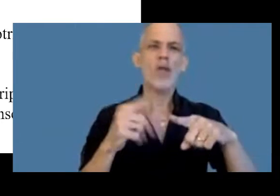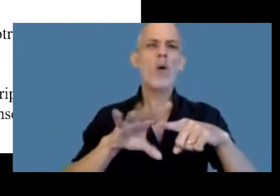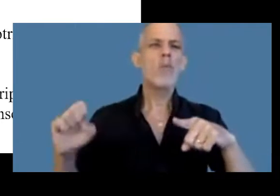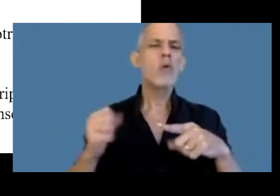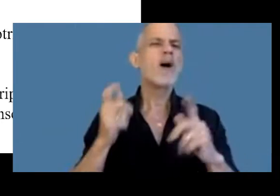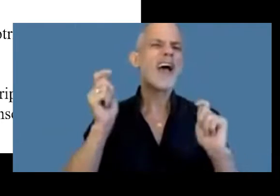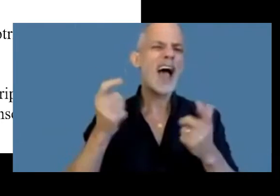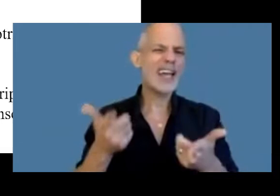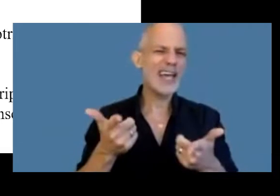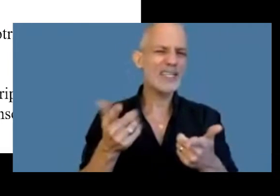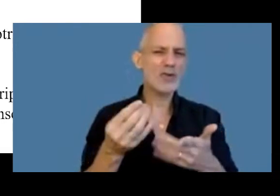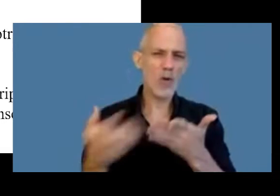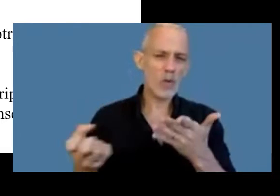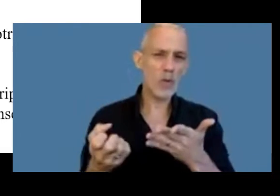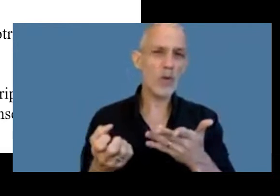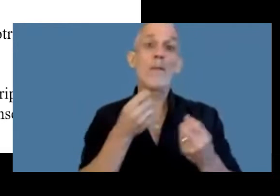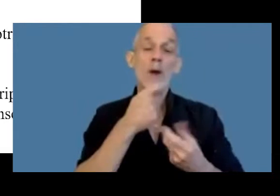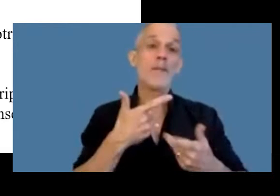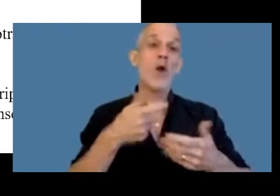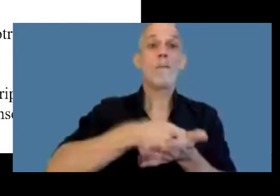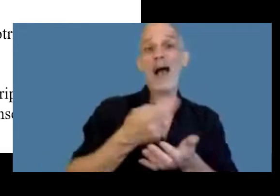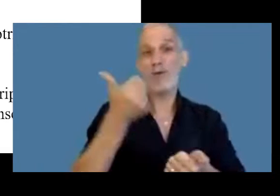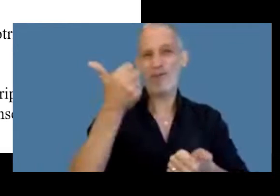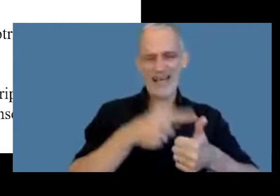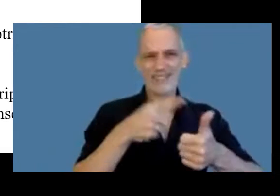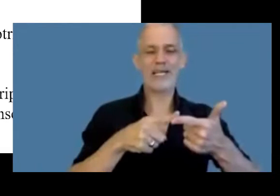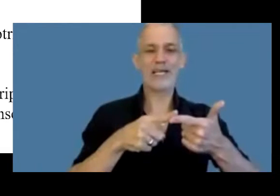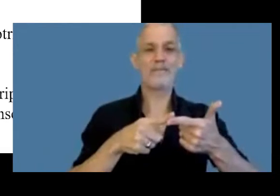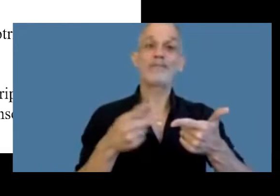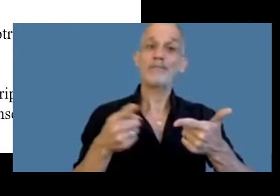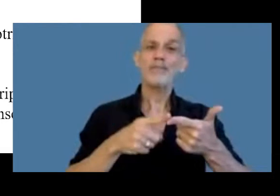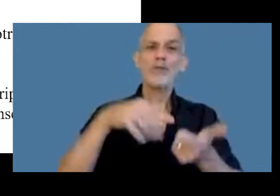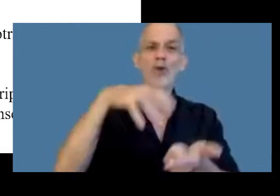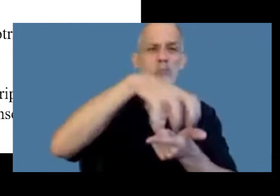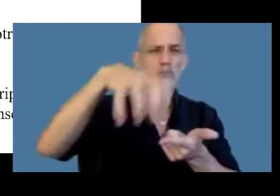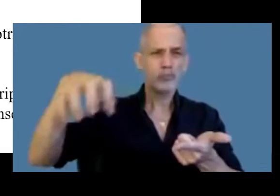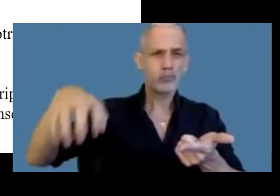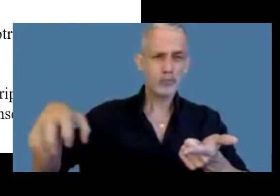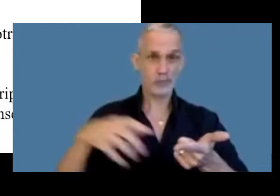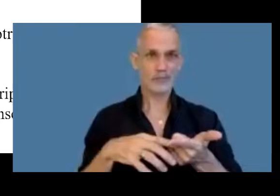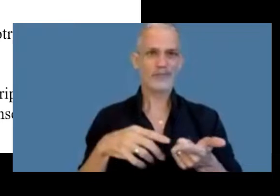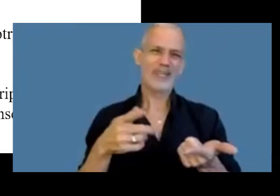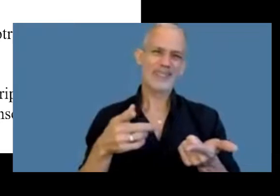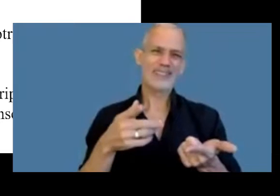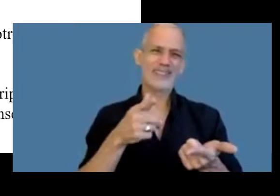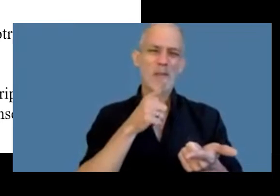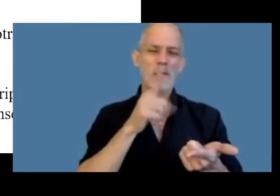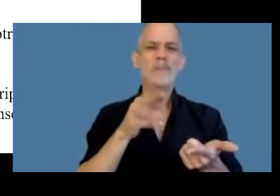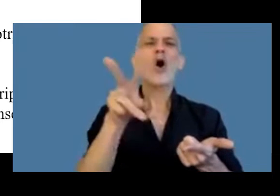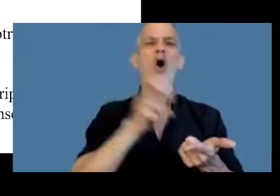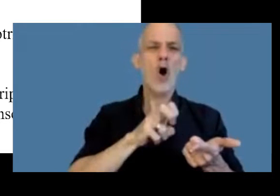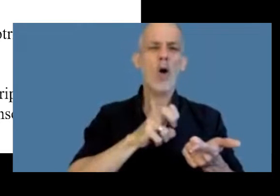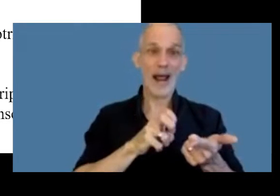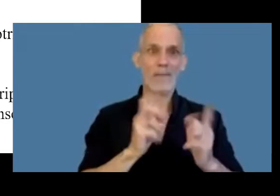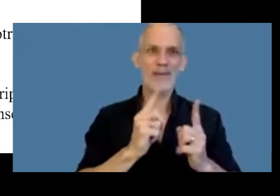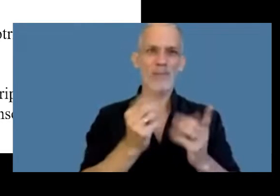referimos? A Pago Fácil, a aquellas entidades que cobran las prestaciones